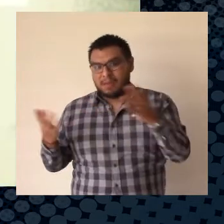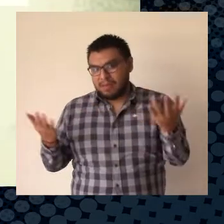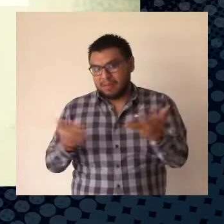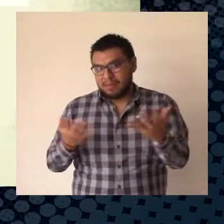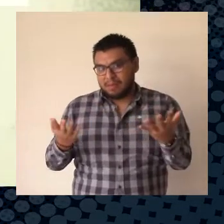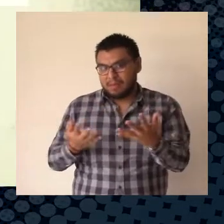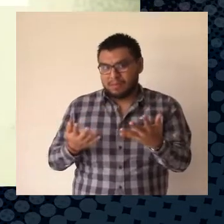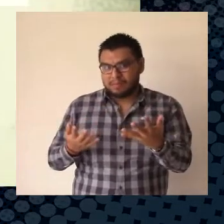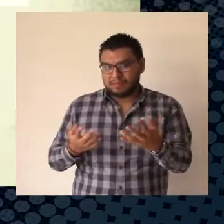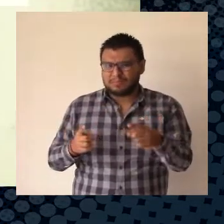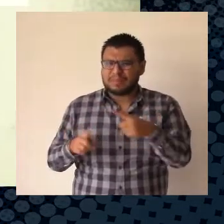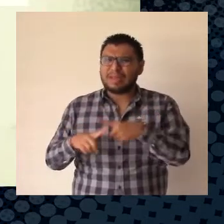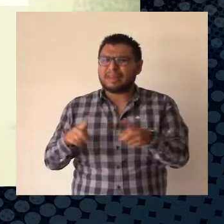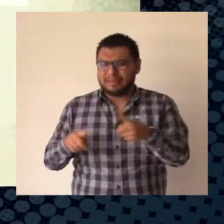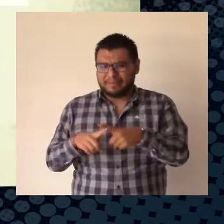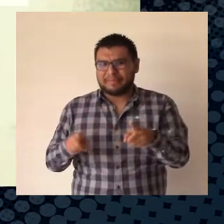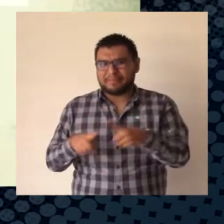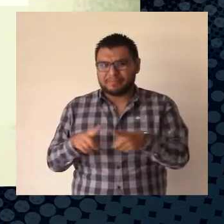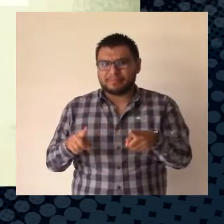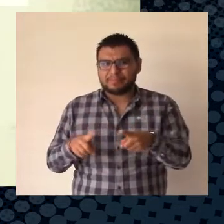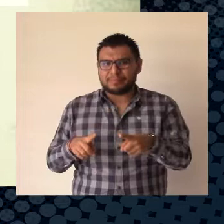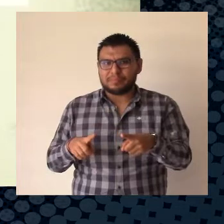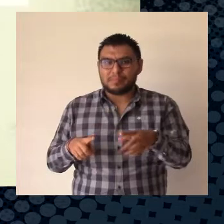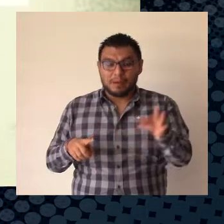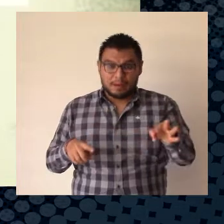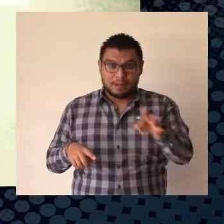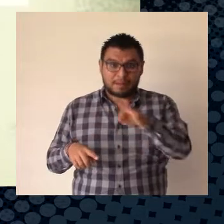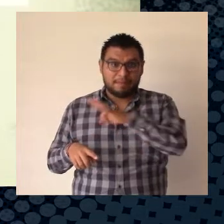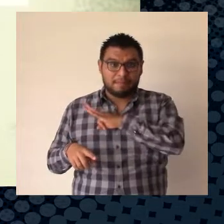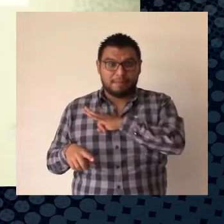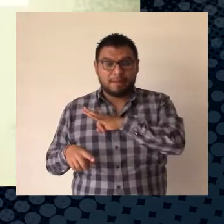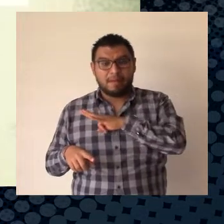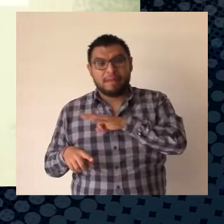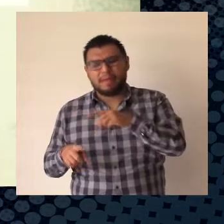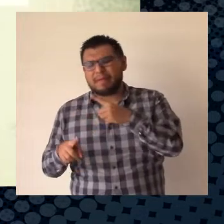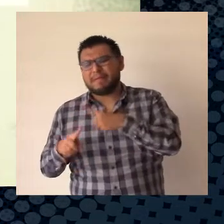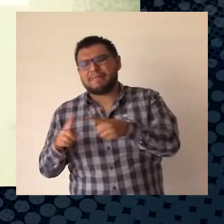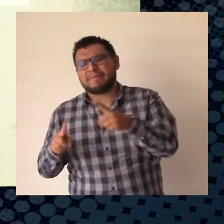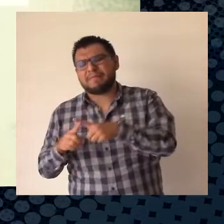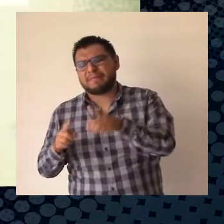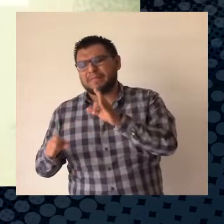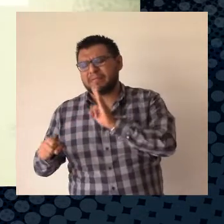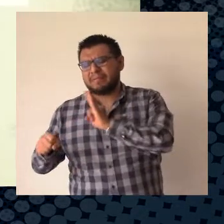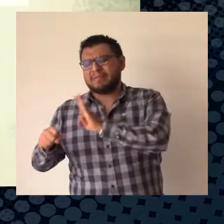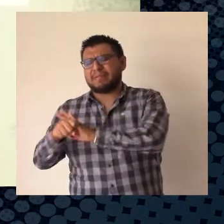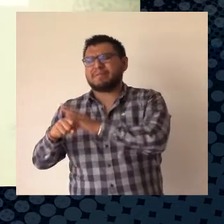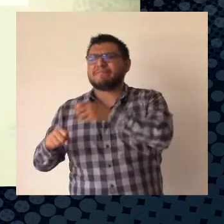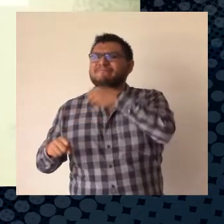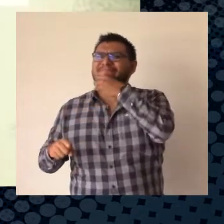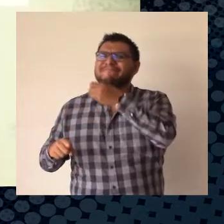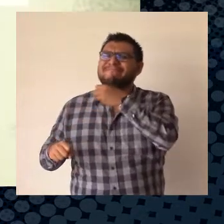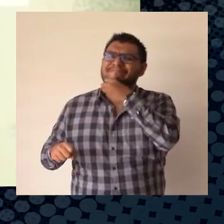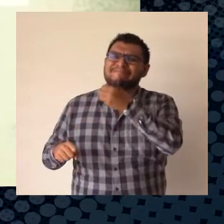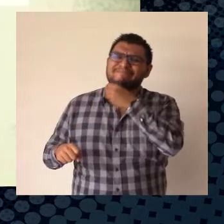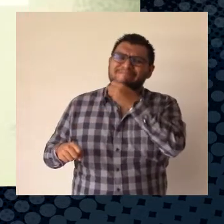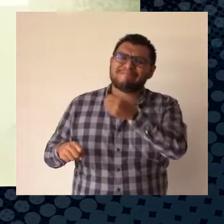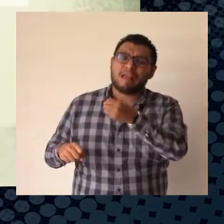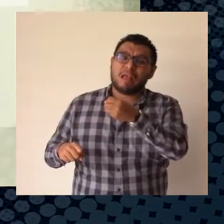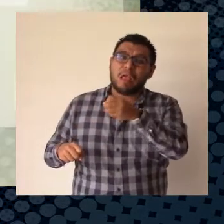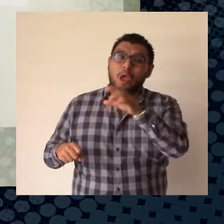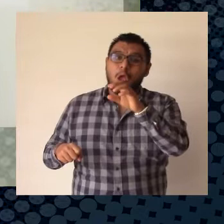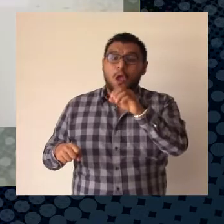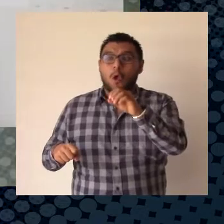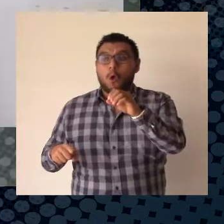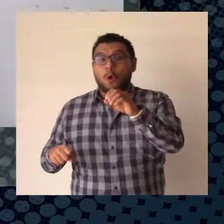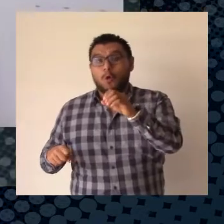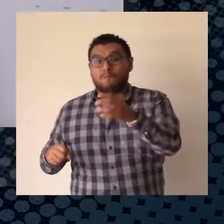es muy opuesta. Hemos venido hablando de la fe, pero es muy opuesta a la murmuración y muy